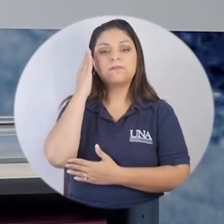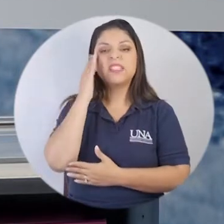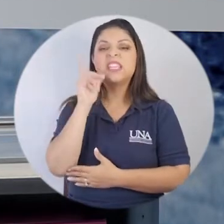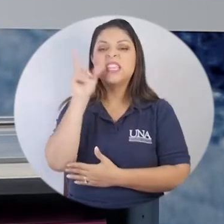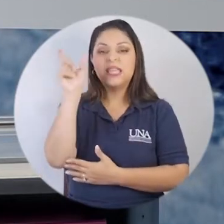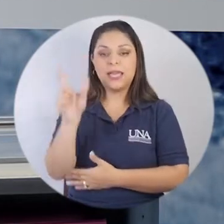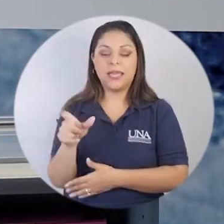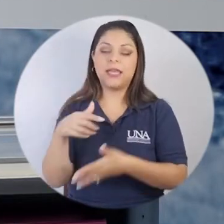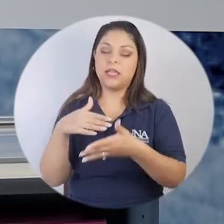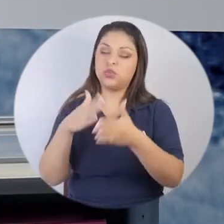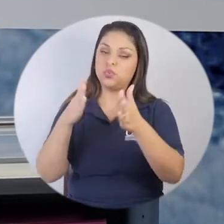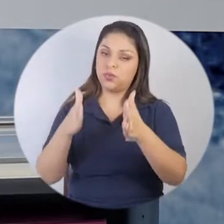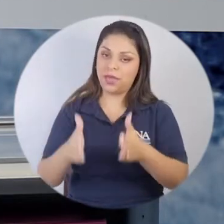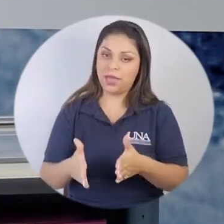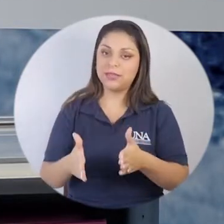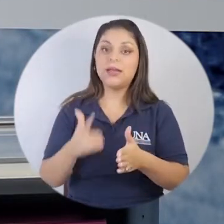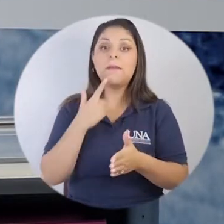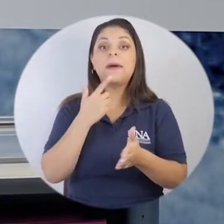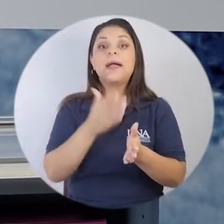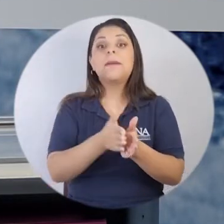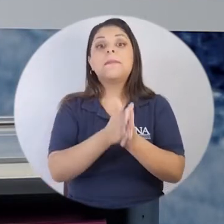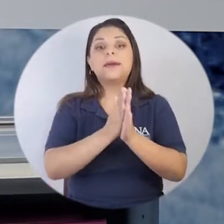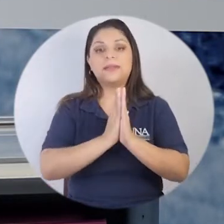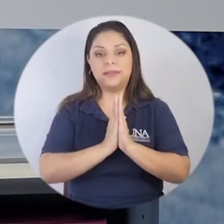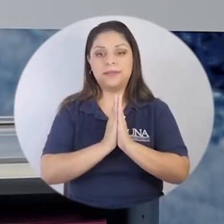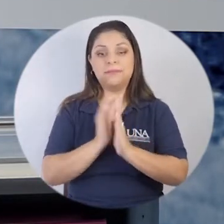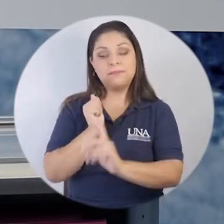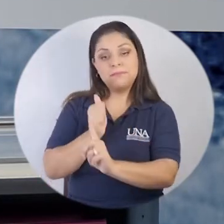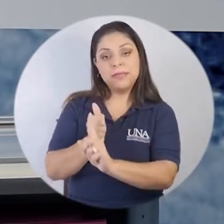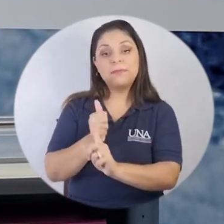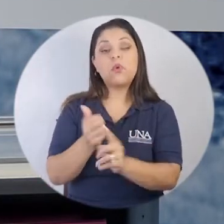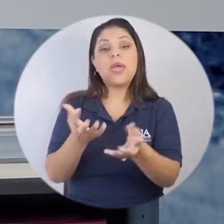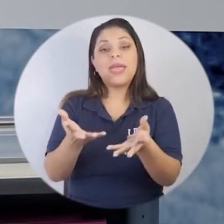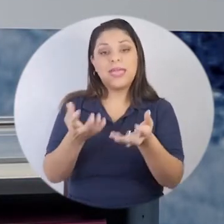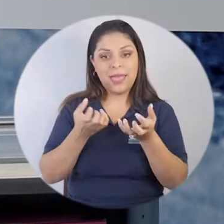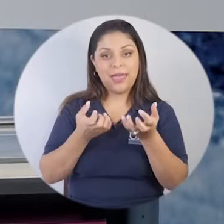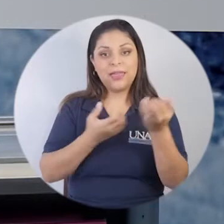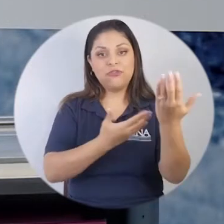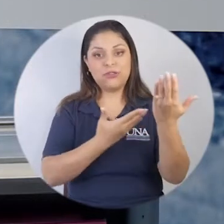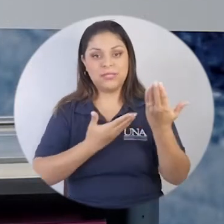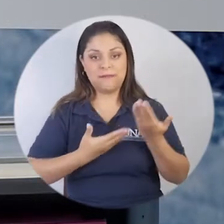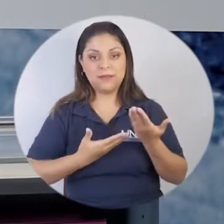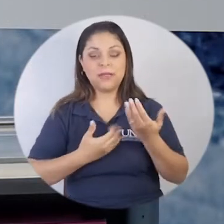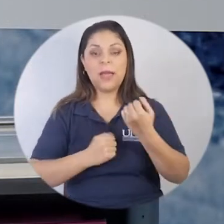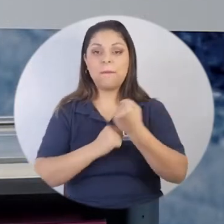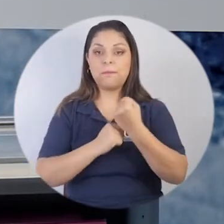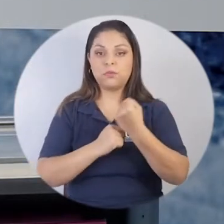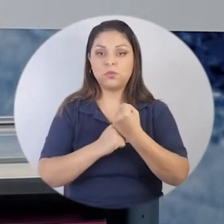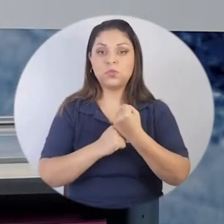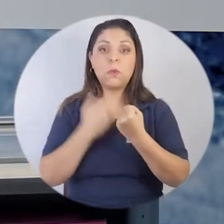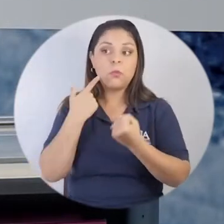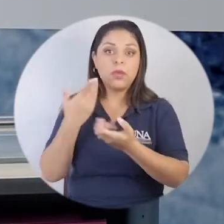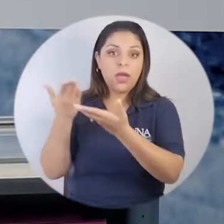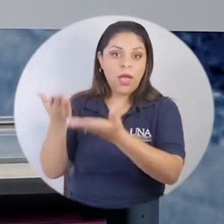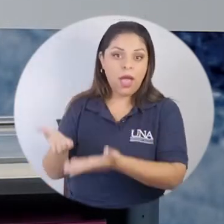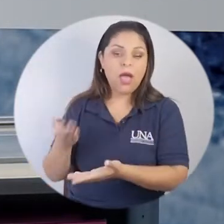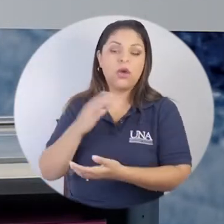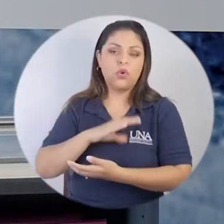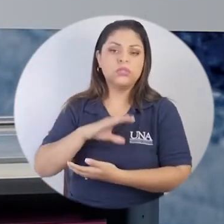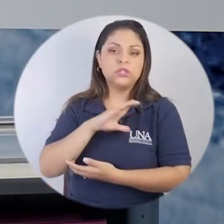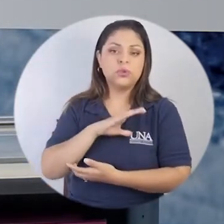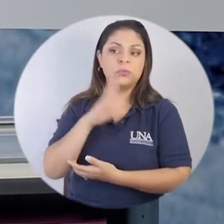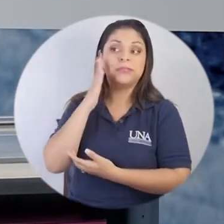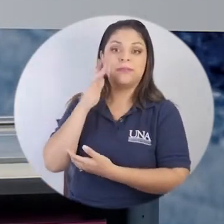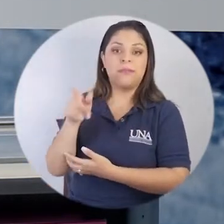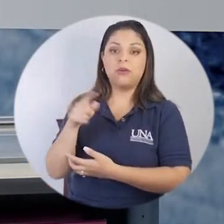Y esa decisión de la población estudiantil por solicitar, ¿verdad? Y por querer recibir los apoyos, porque, ¿verdad? Aunque sepamos que